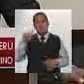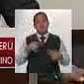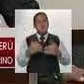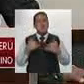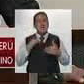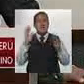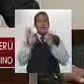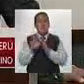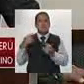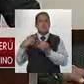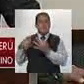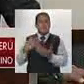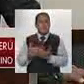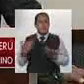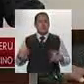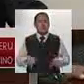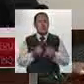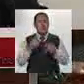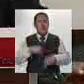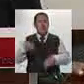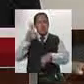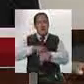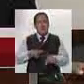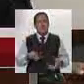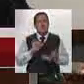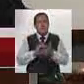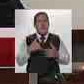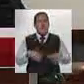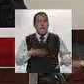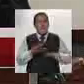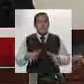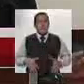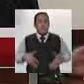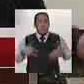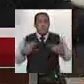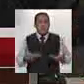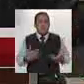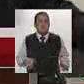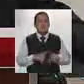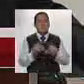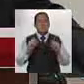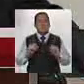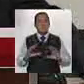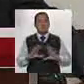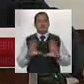una serie de ventajas naturales que han hecho posible el boom